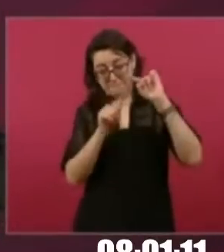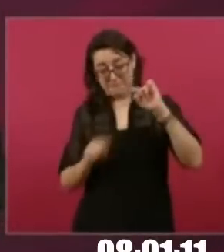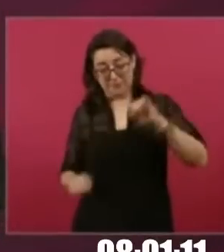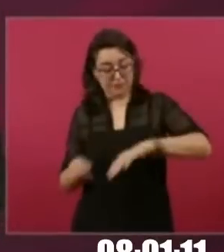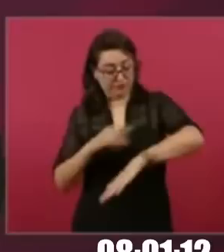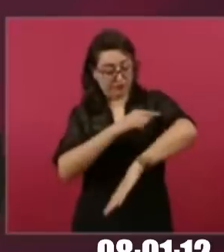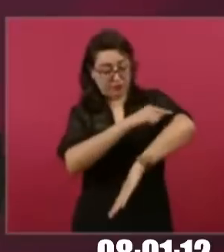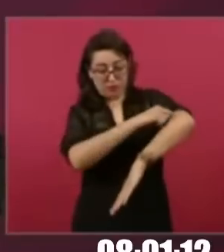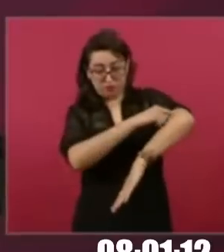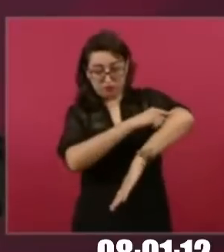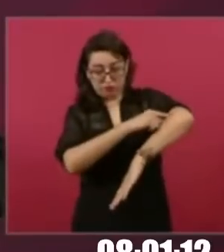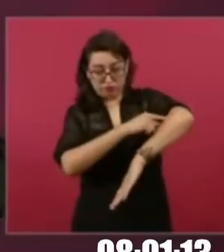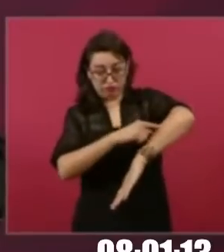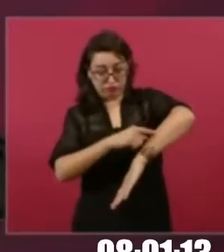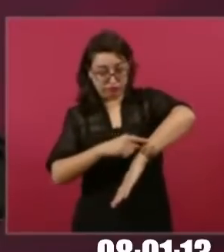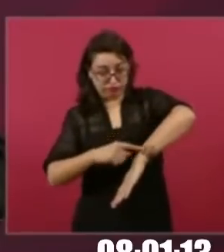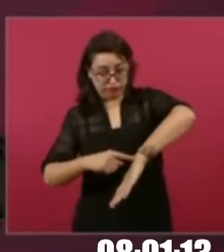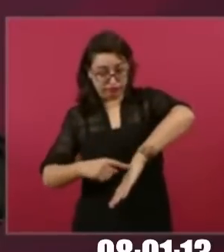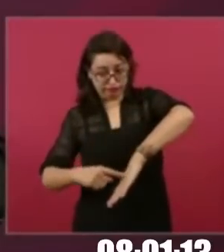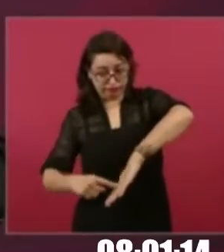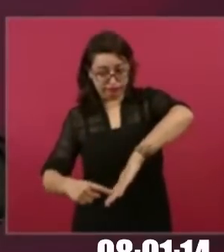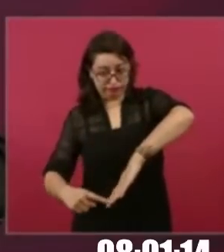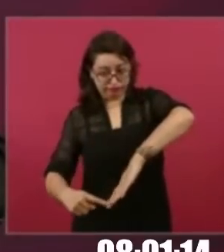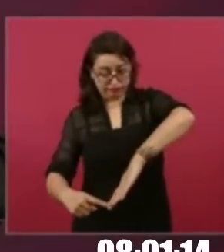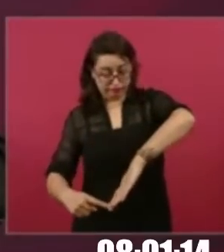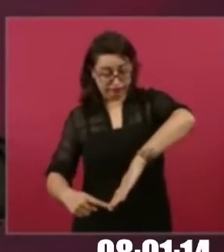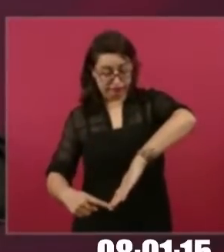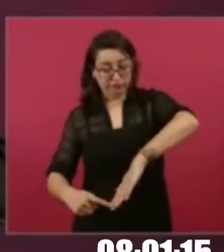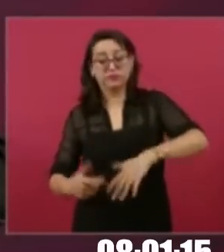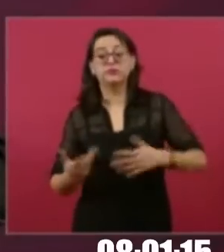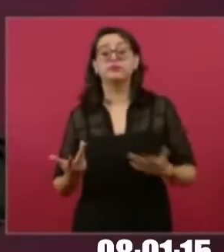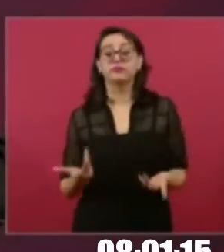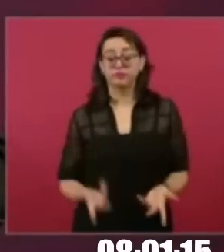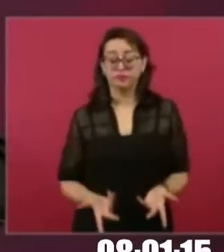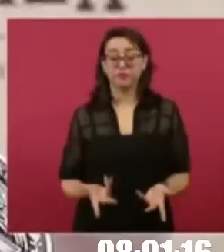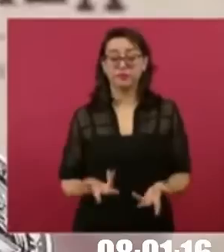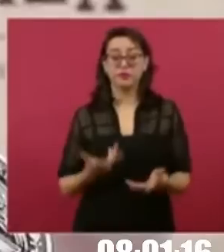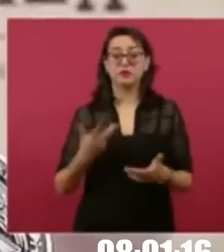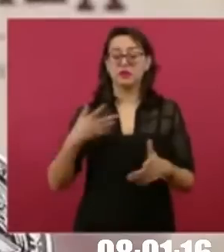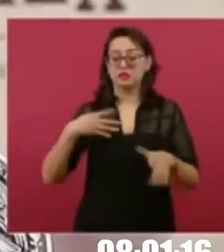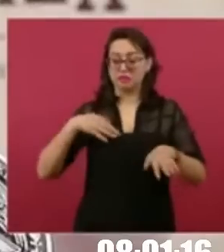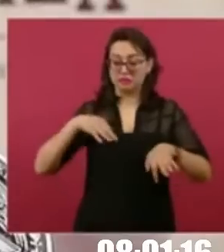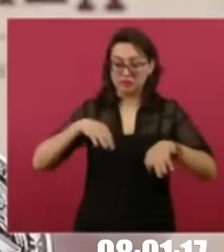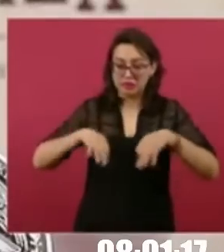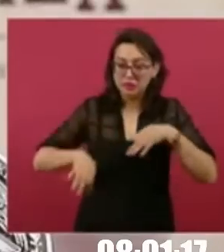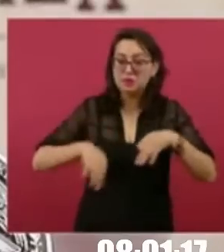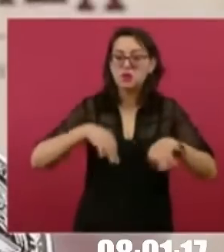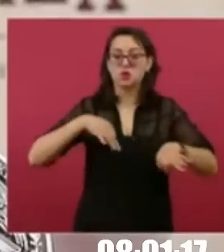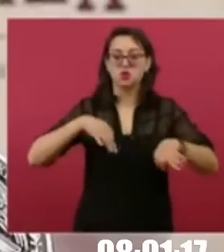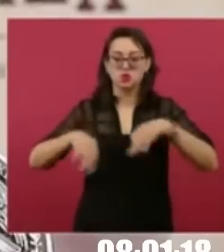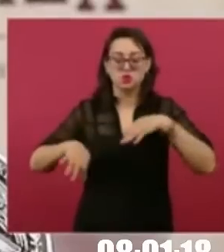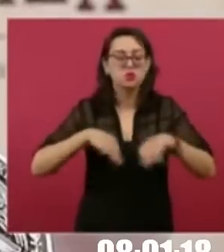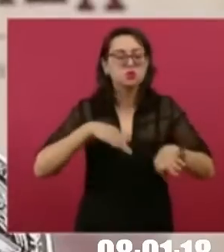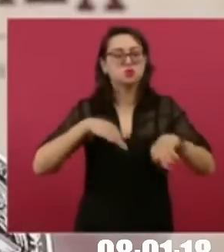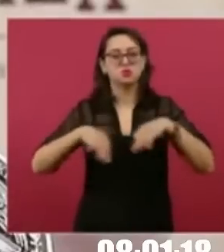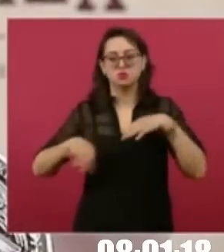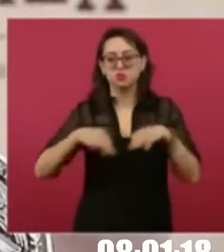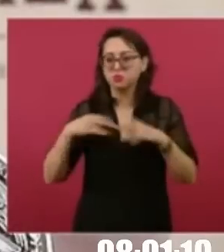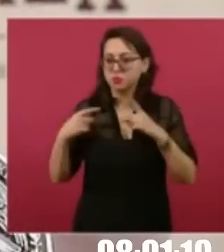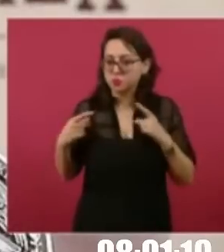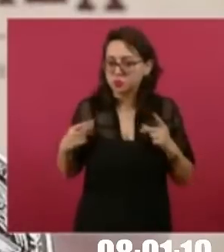por la cuarta transformación por el señor presidente de la república ha sido extraordinario